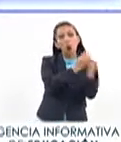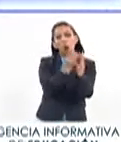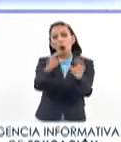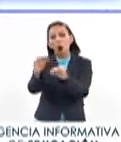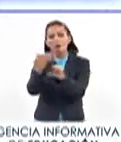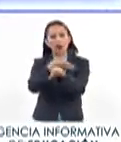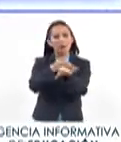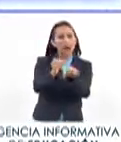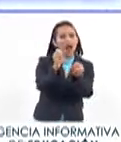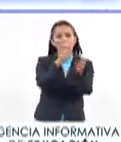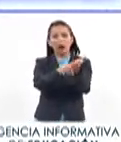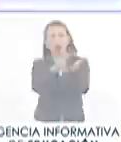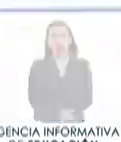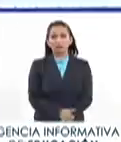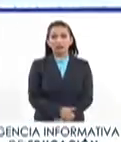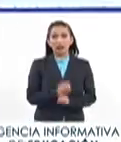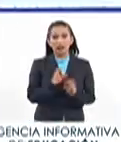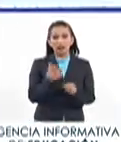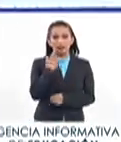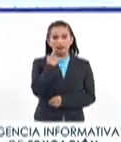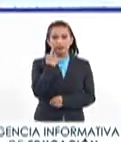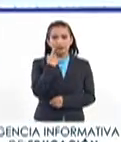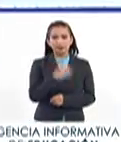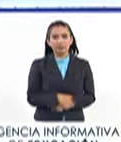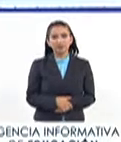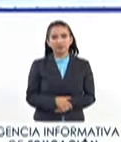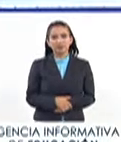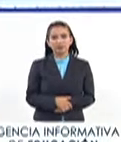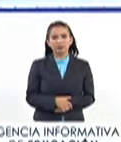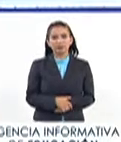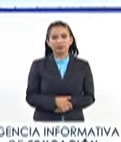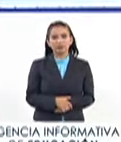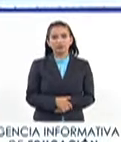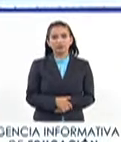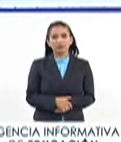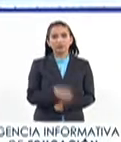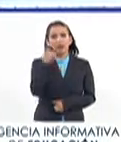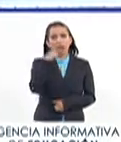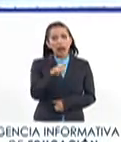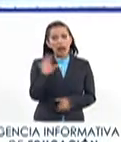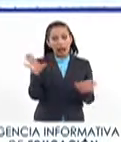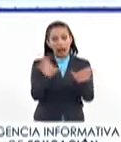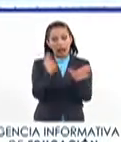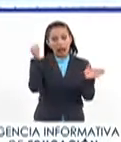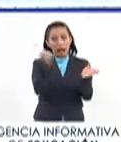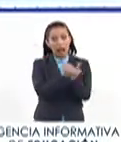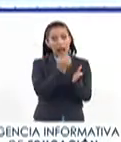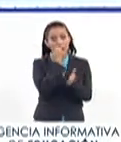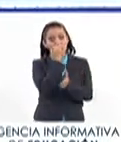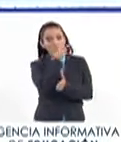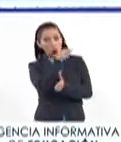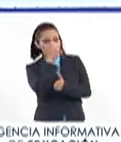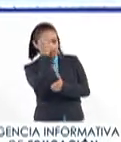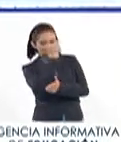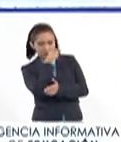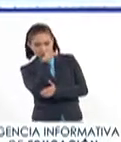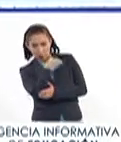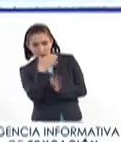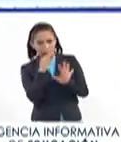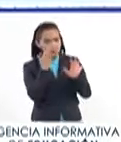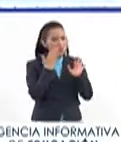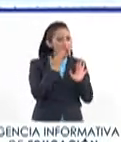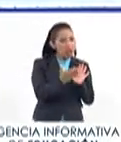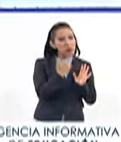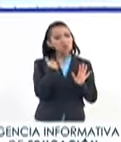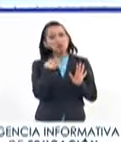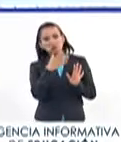cuestión de familia o de valores al colegio, ¿no? Bueno, digamos que para poder certificar a un colegio que sabe actuar